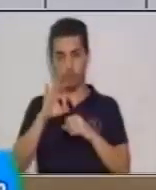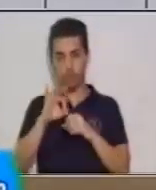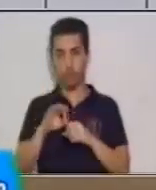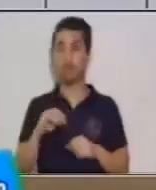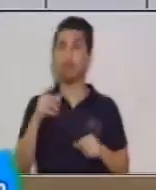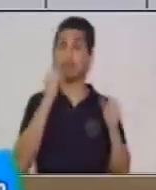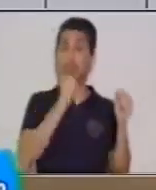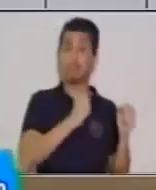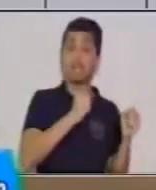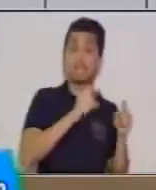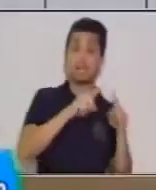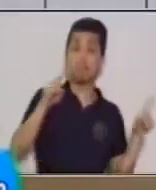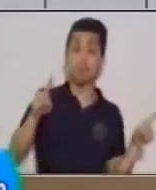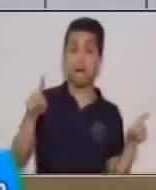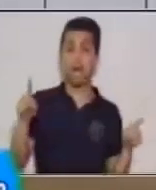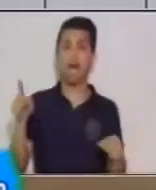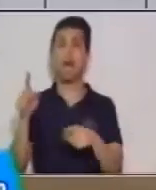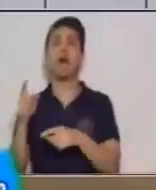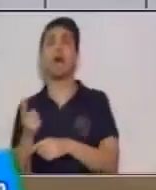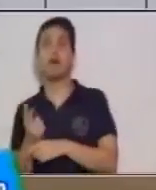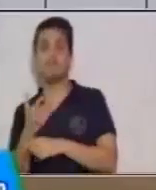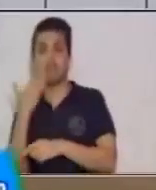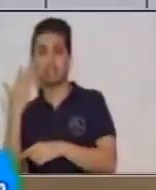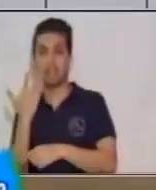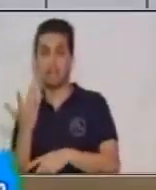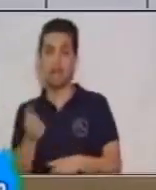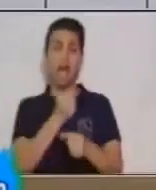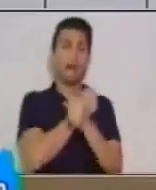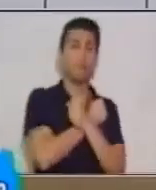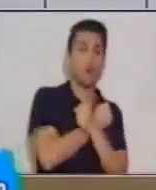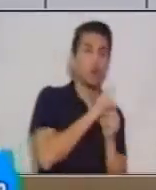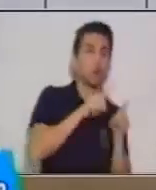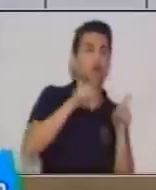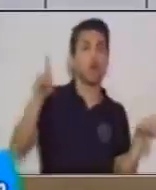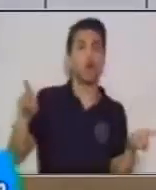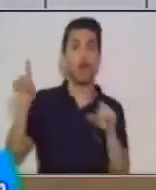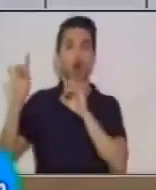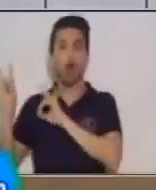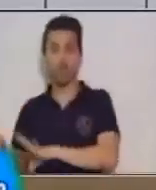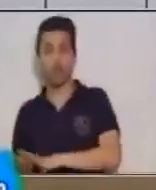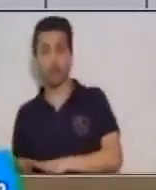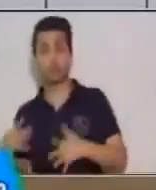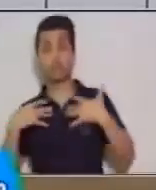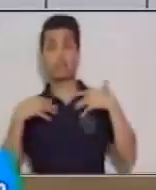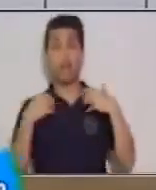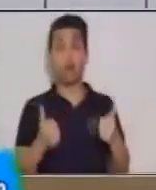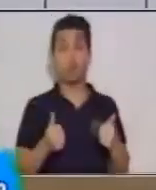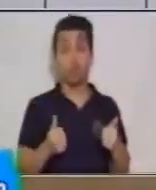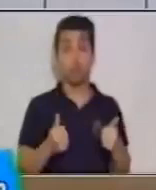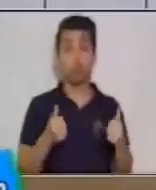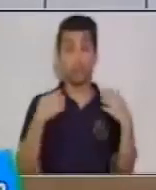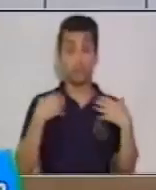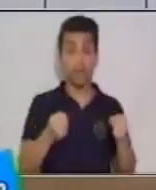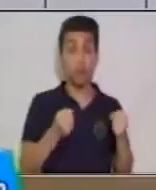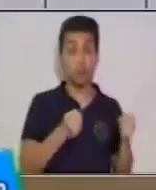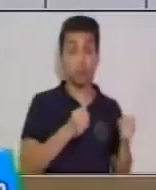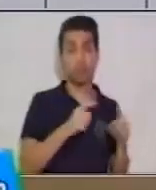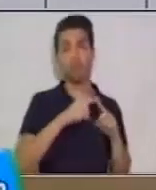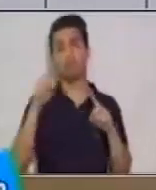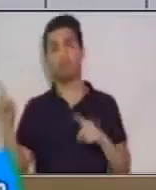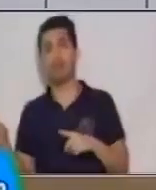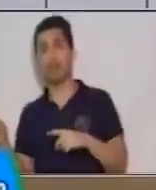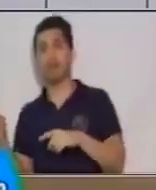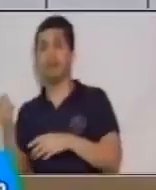Amor, odio. Salud, enfermedad. Ganar, perder.